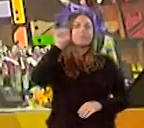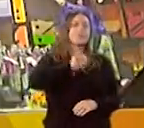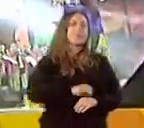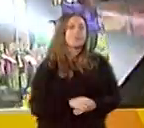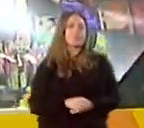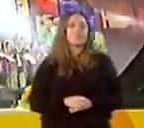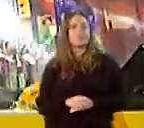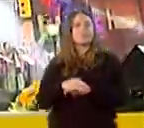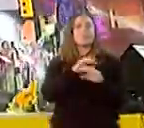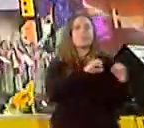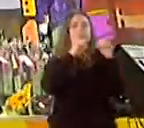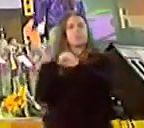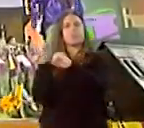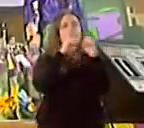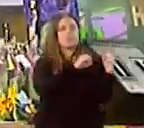y